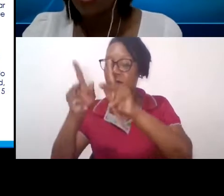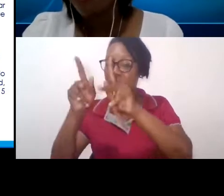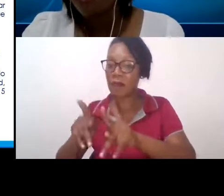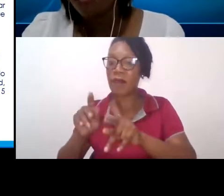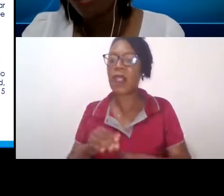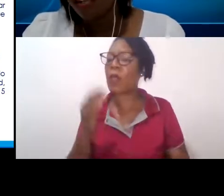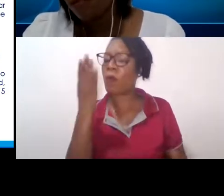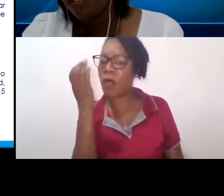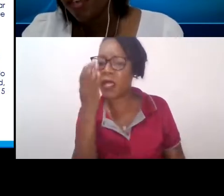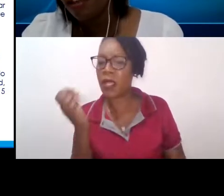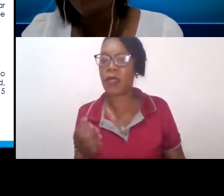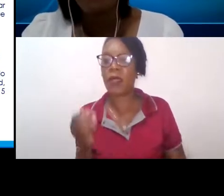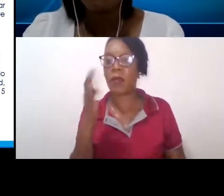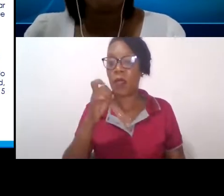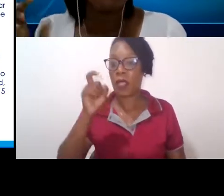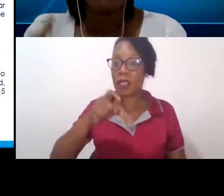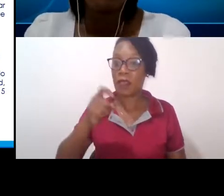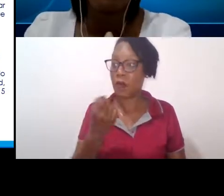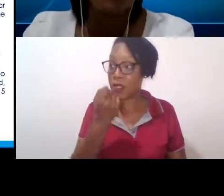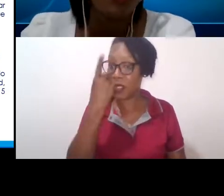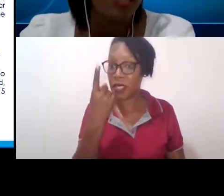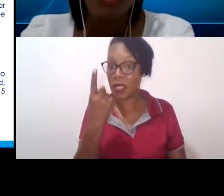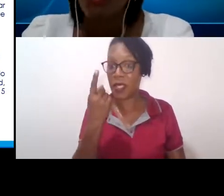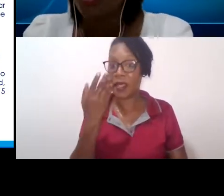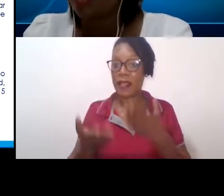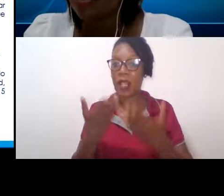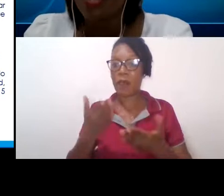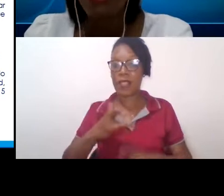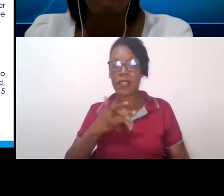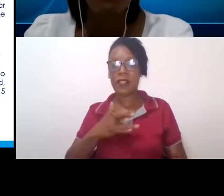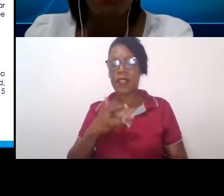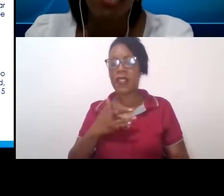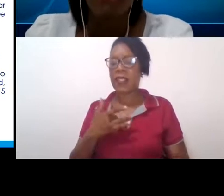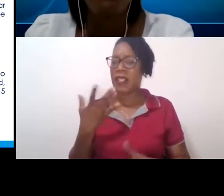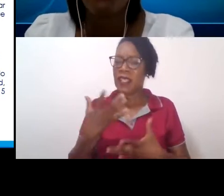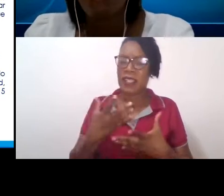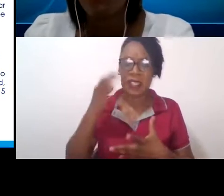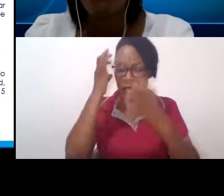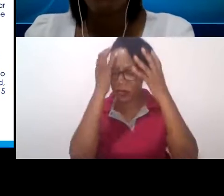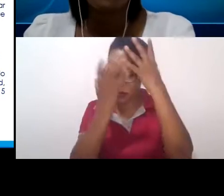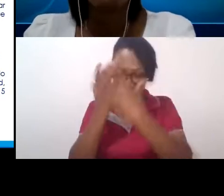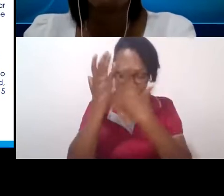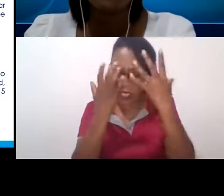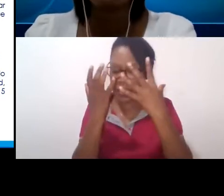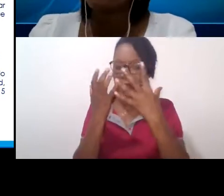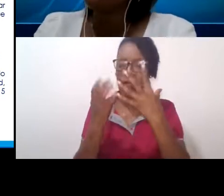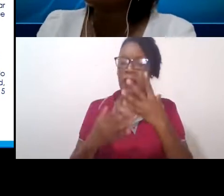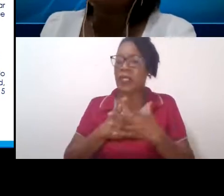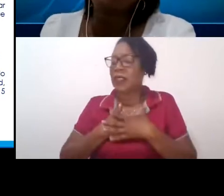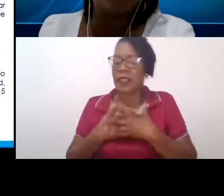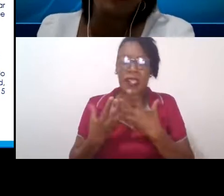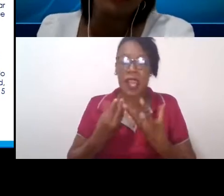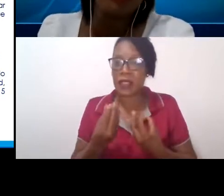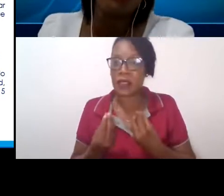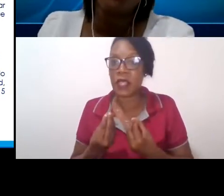¿Por qué? Porque tenemos que entender que puede sentirse confundido, agitada, frustrado, abrumado, asustado. O sea, puede